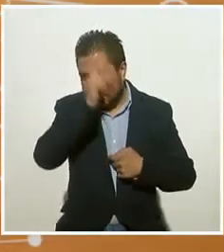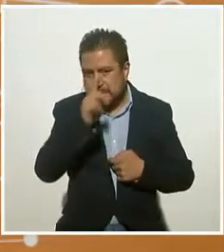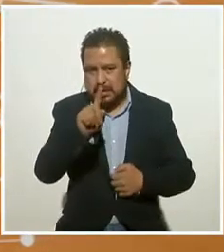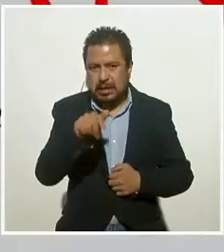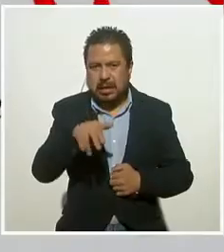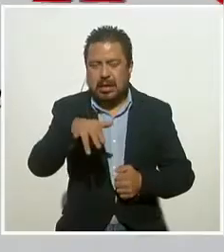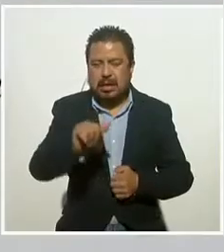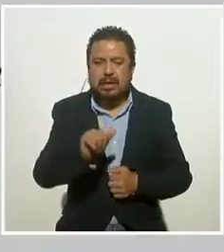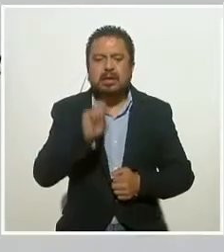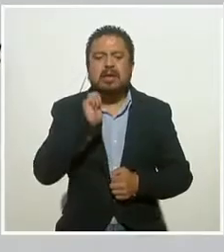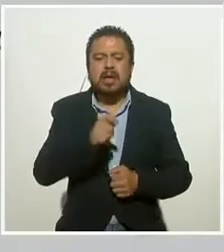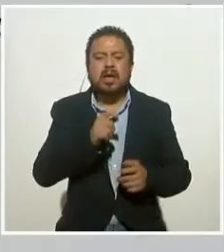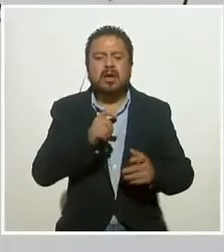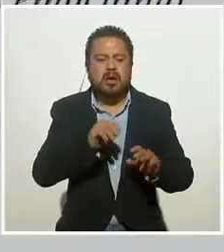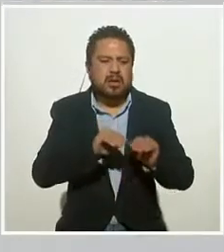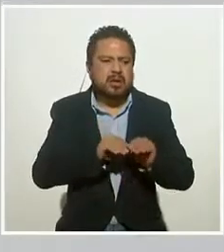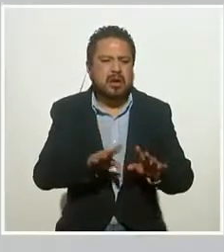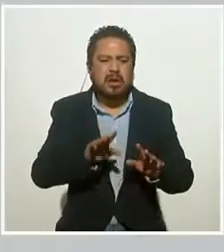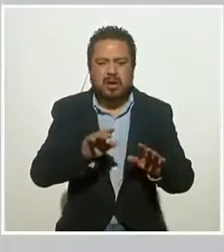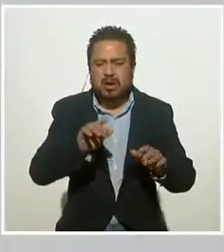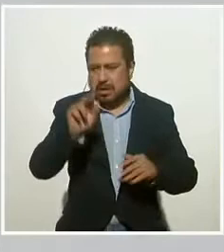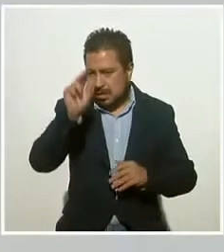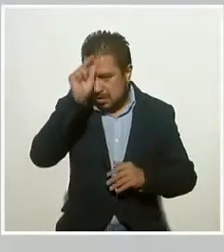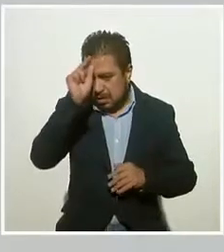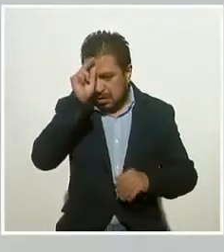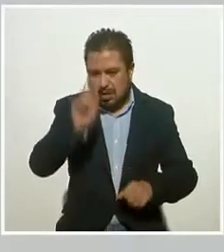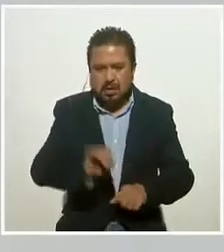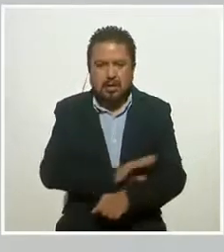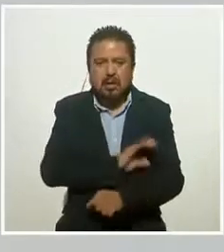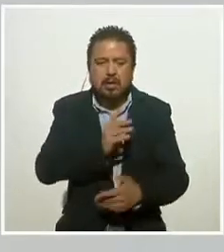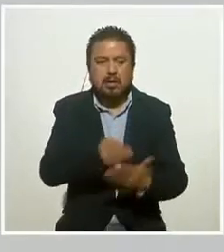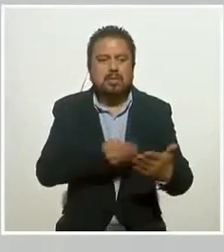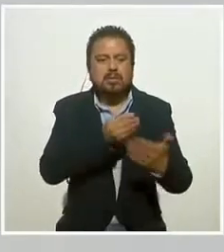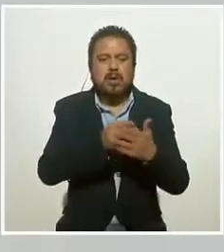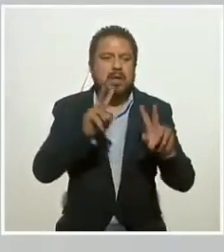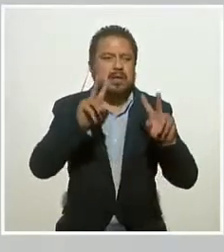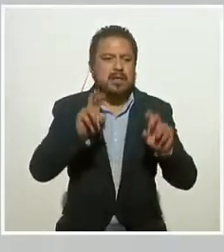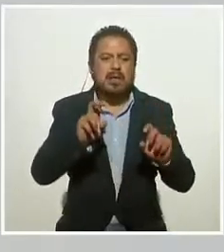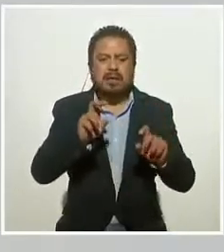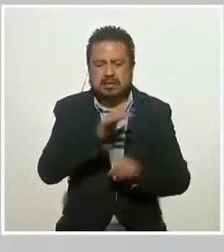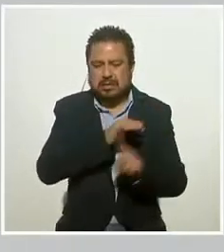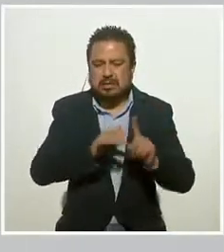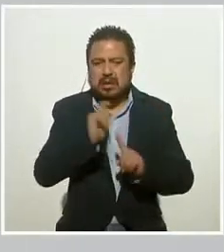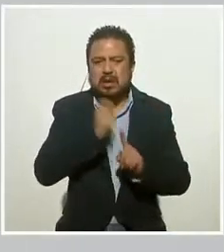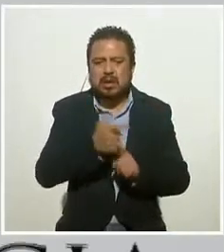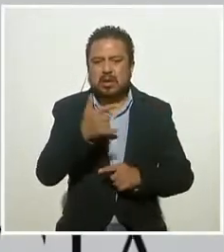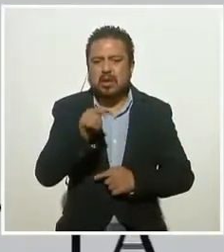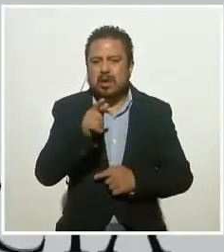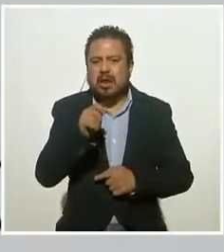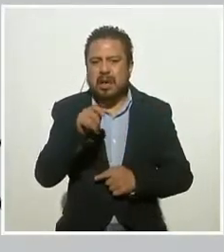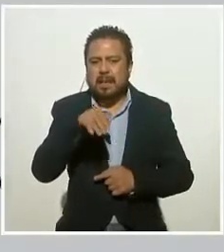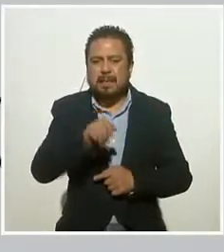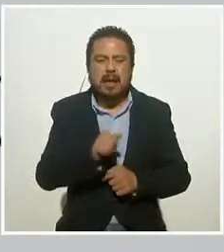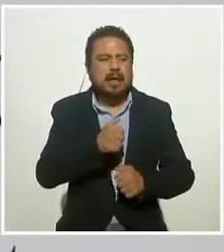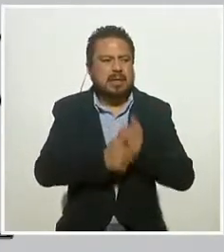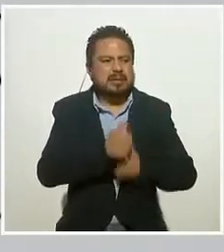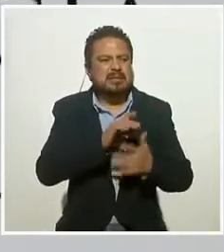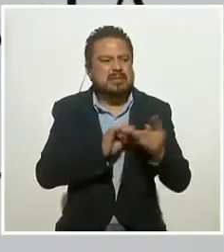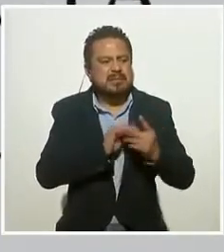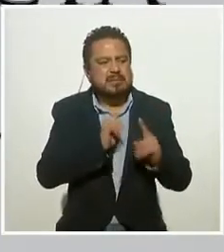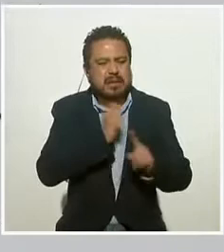Daniel Goleman quien en su obra Inteligencia Emocional puso el tema a circular. escolar. Goleman explica que las competencias